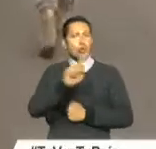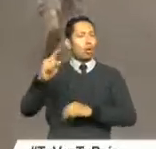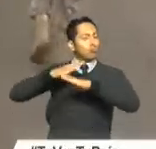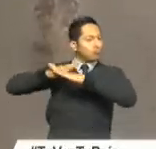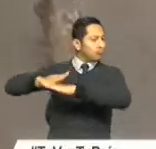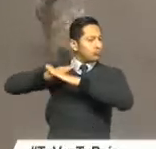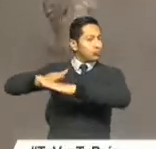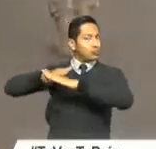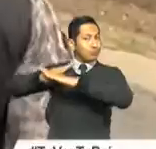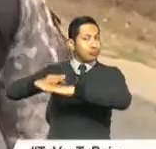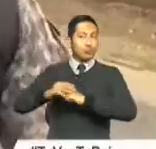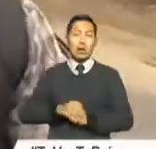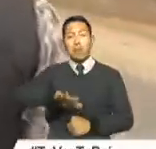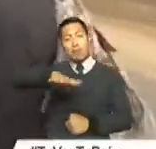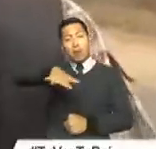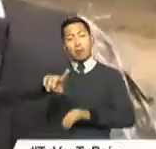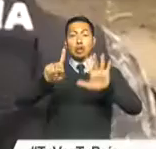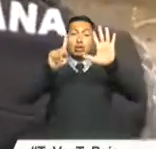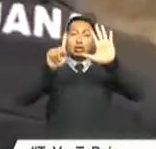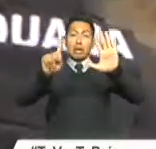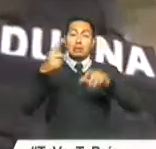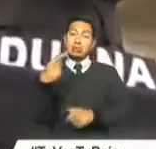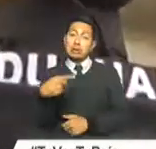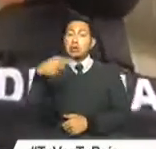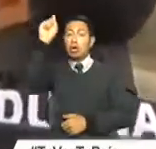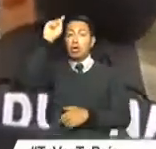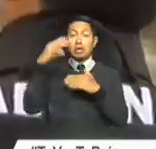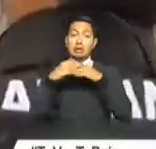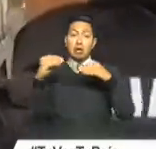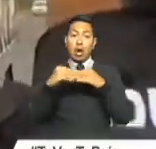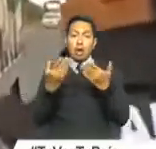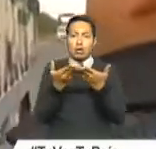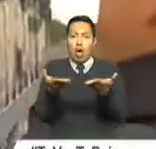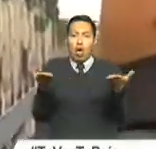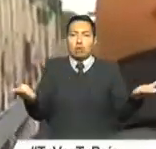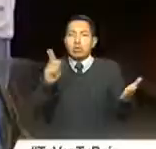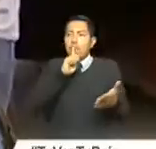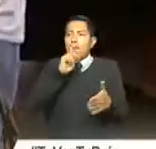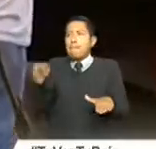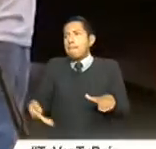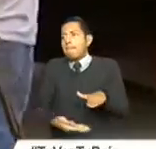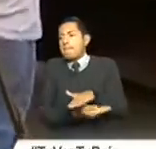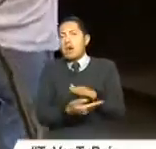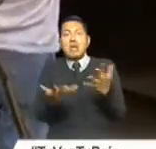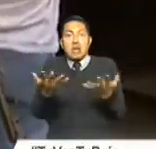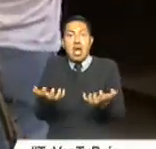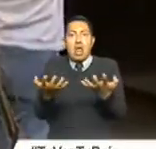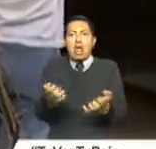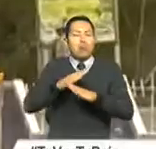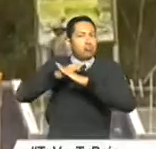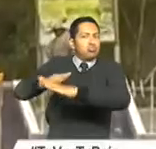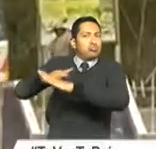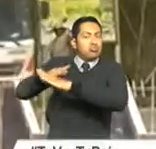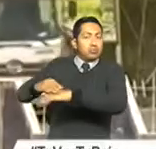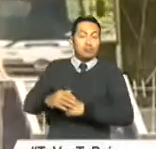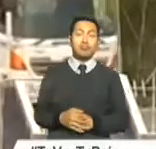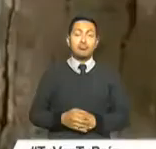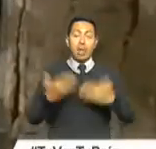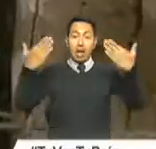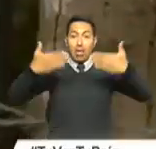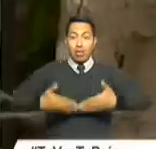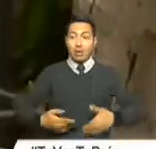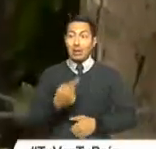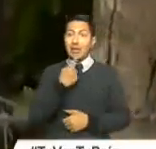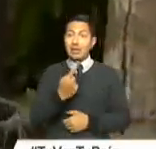comercialización ilegal de cerca de 6 millones en mercancía en el país. La entidad indicó que el ingreso irregular de bienes, sea por